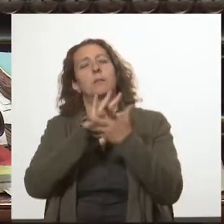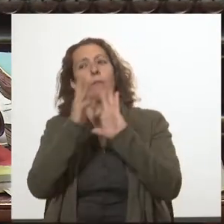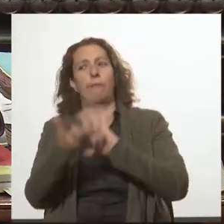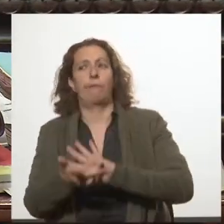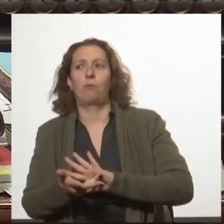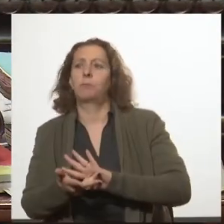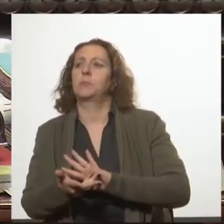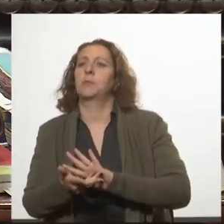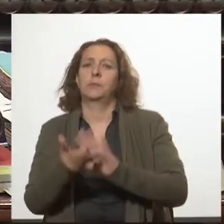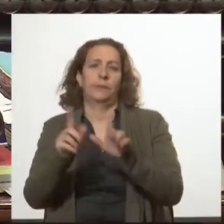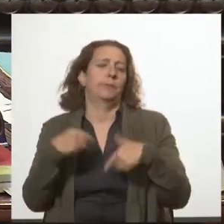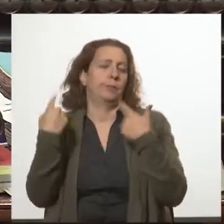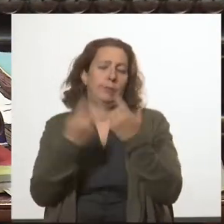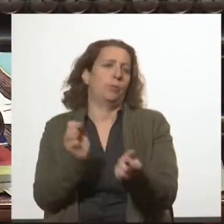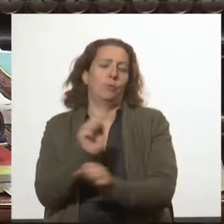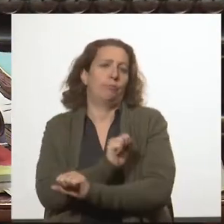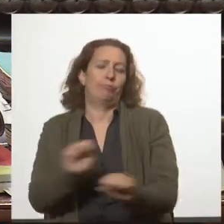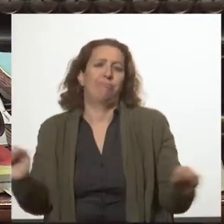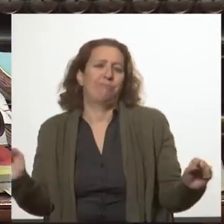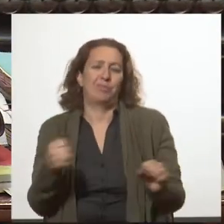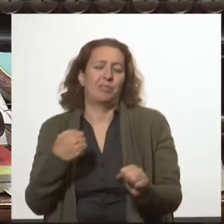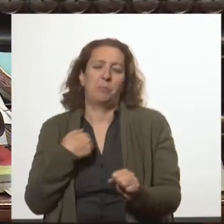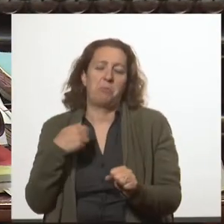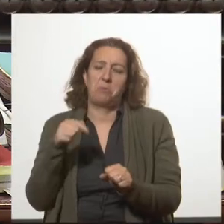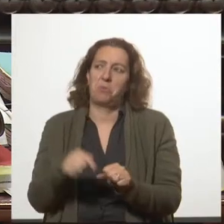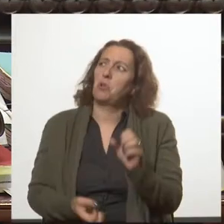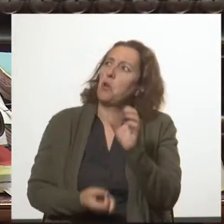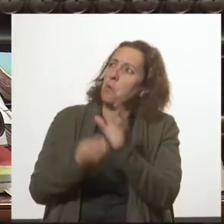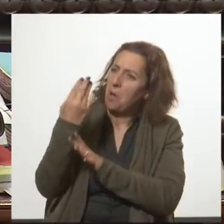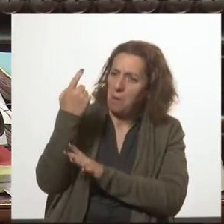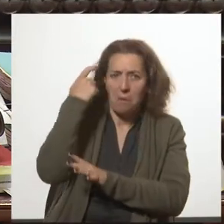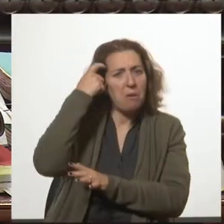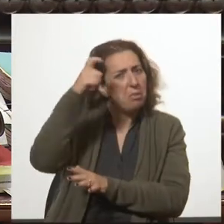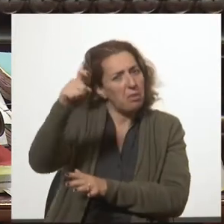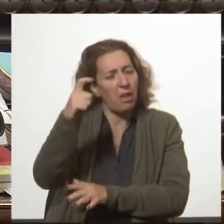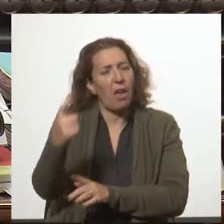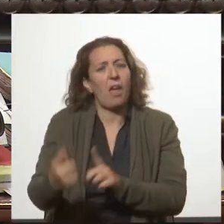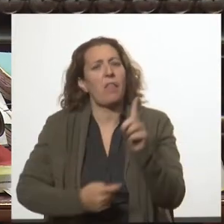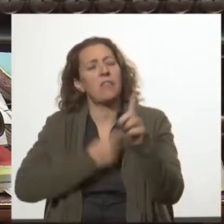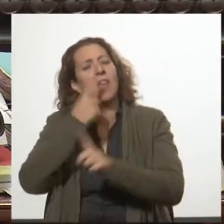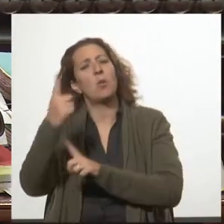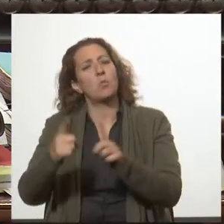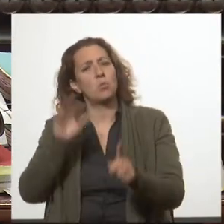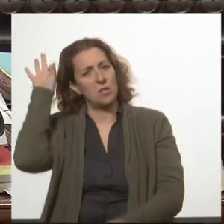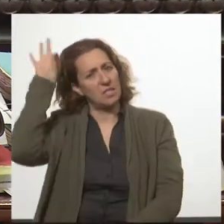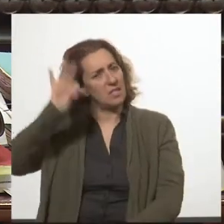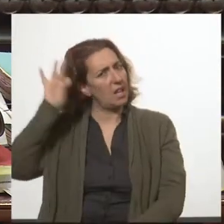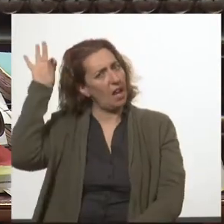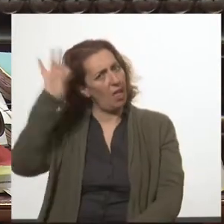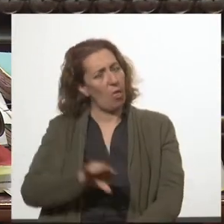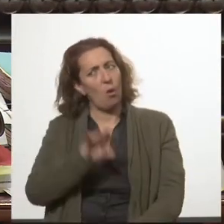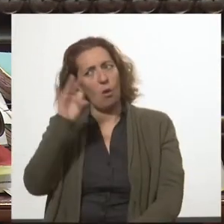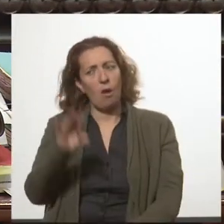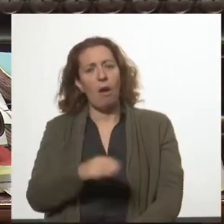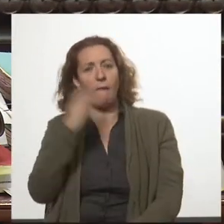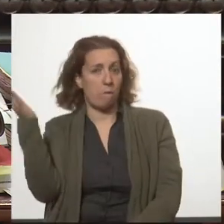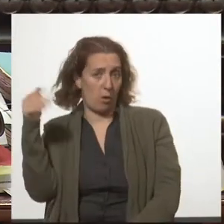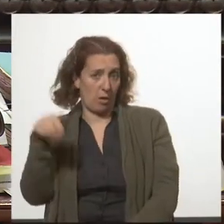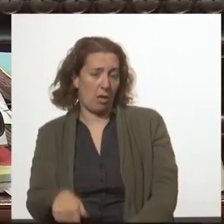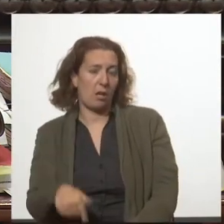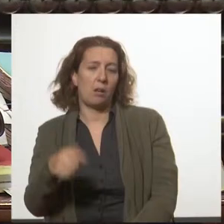afiliar no nos a esta doctrina novedosa esgrimida por algún senador fuera de este recinto